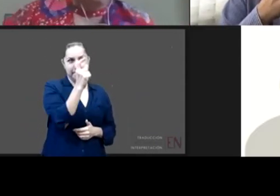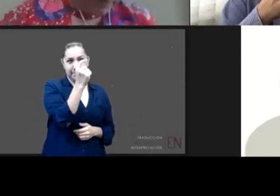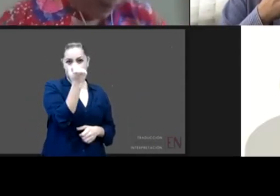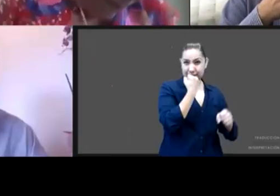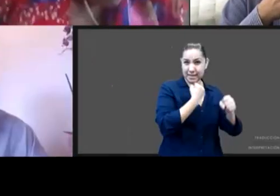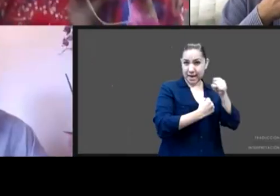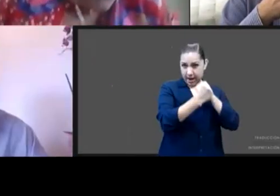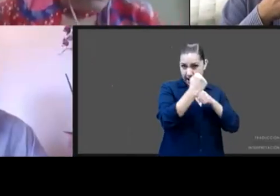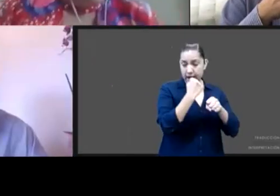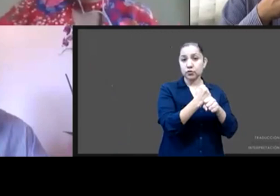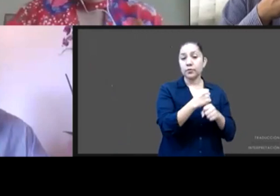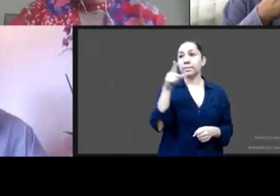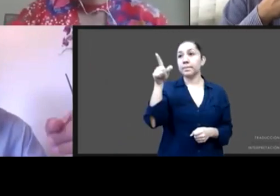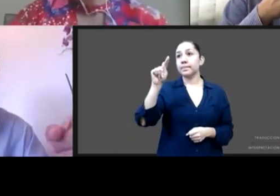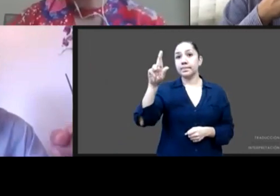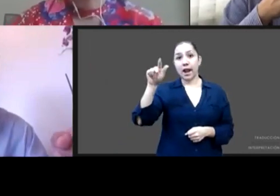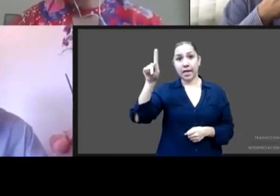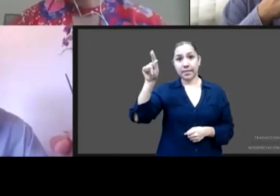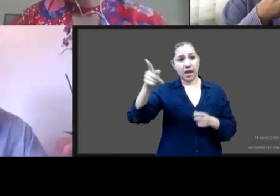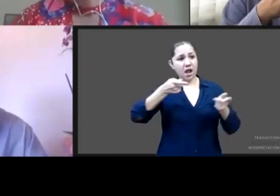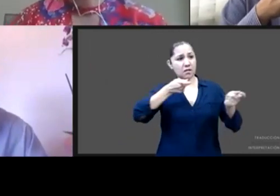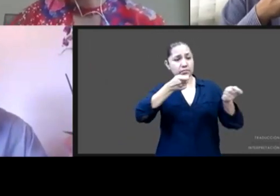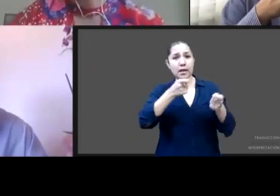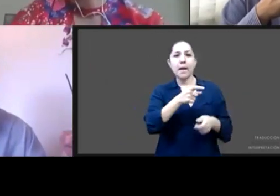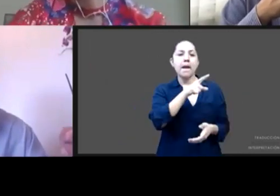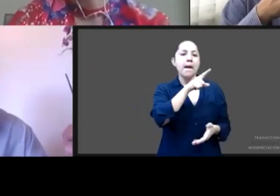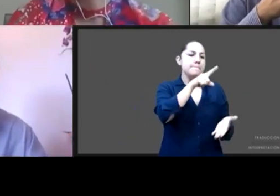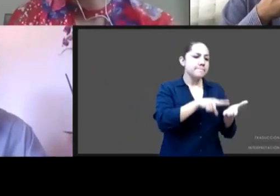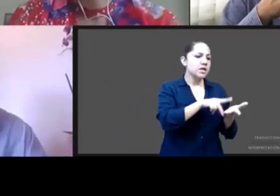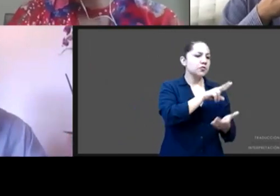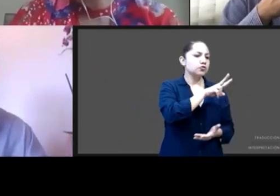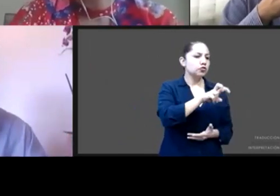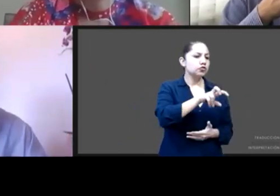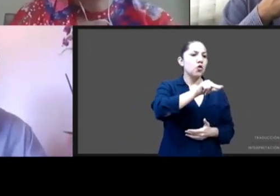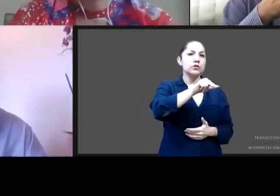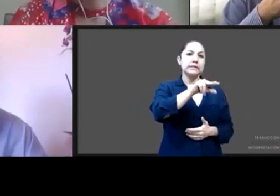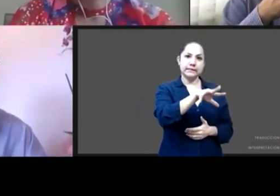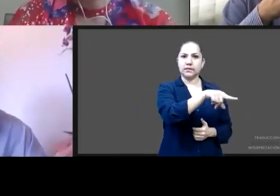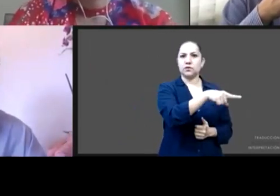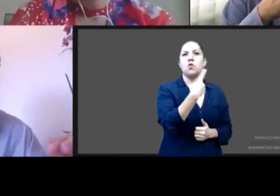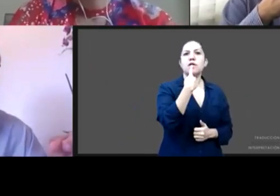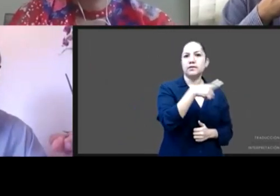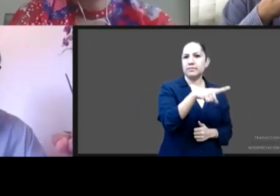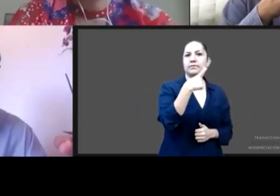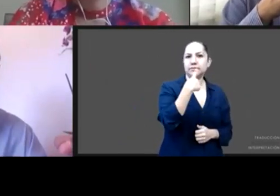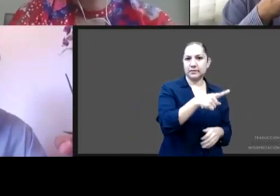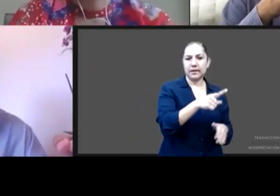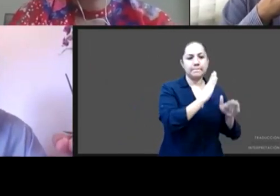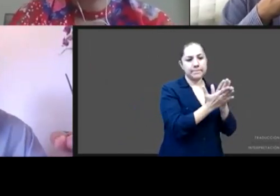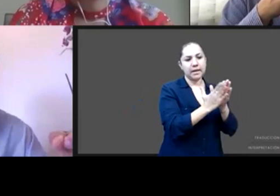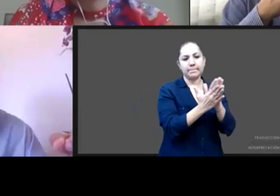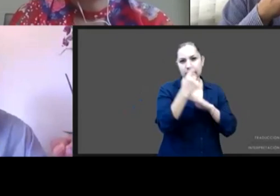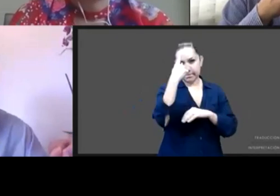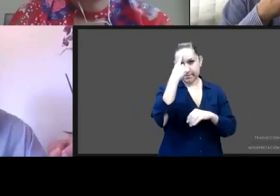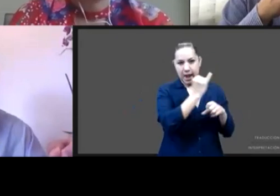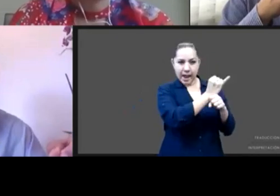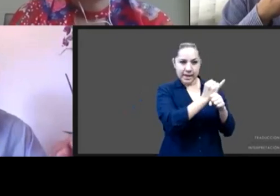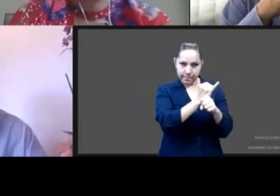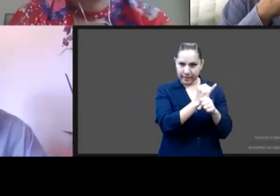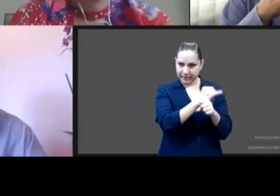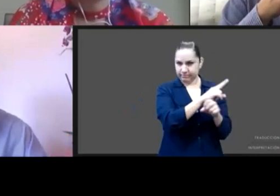año 1.285 carpetas de investigación que se abrieron por el delito de trata. Y de